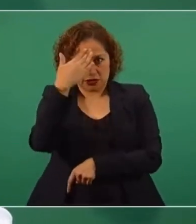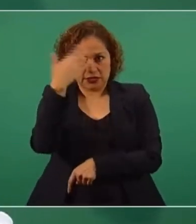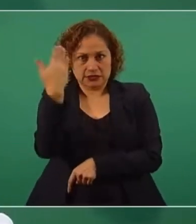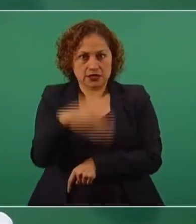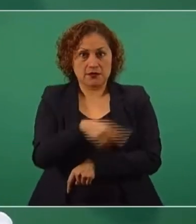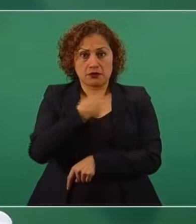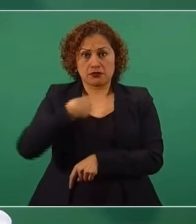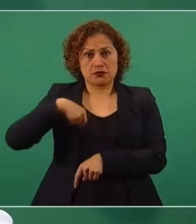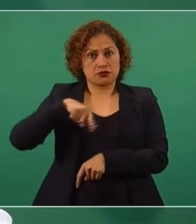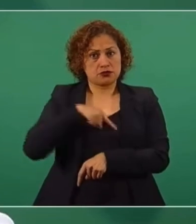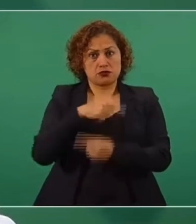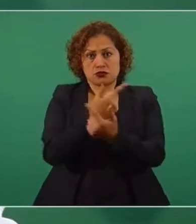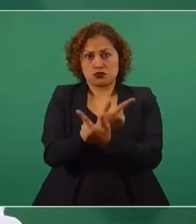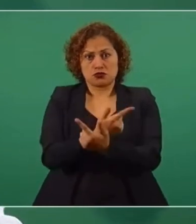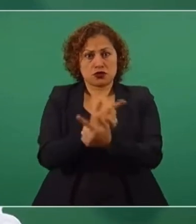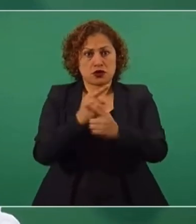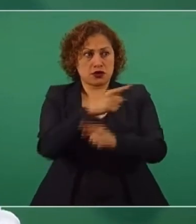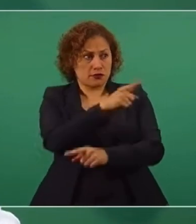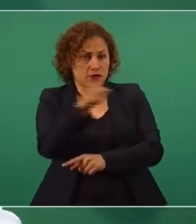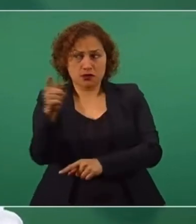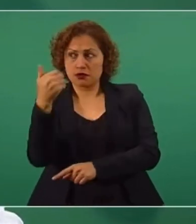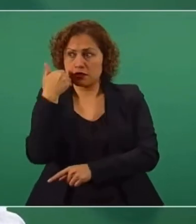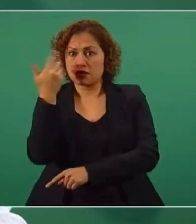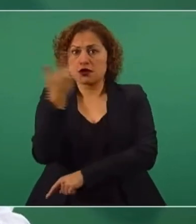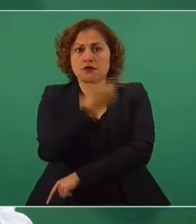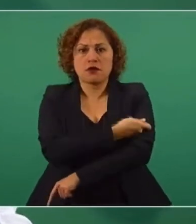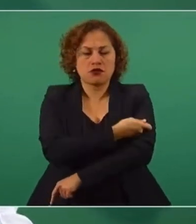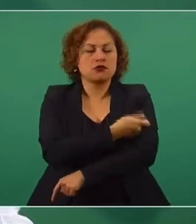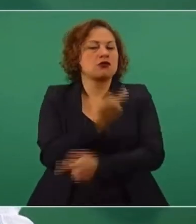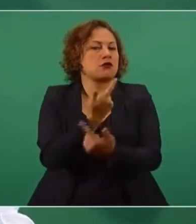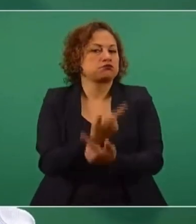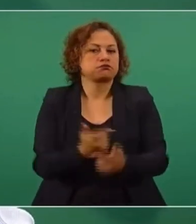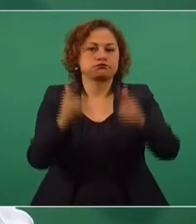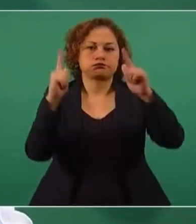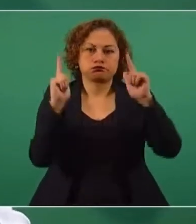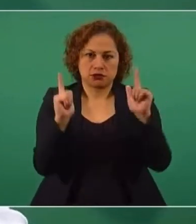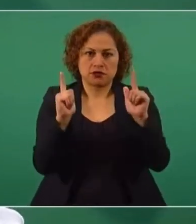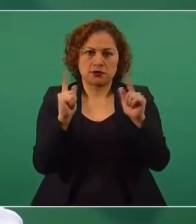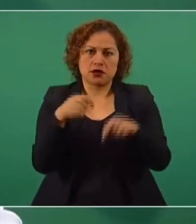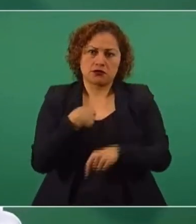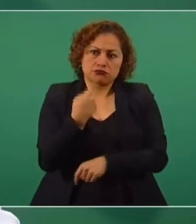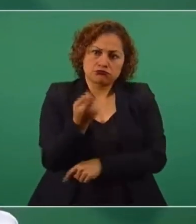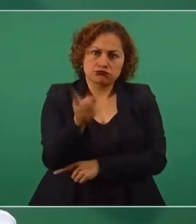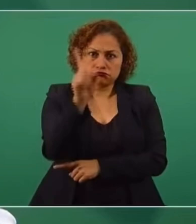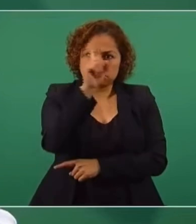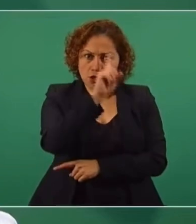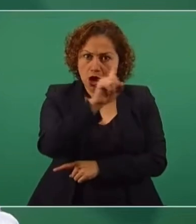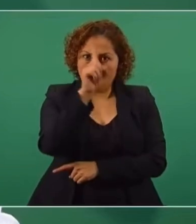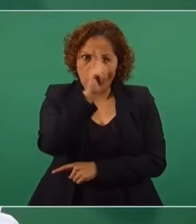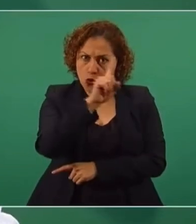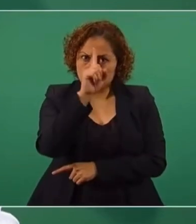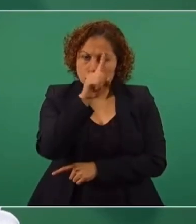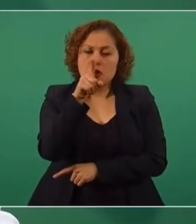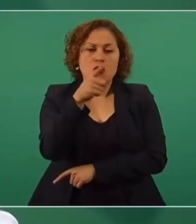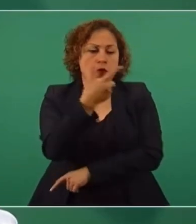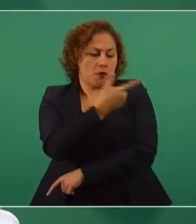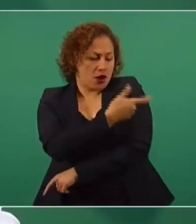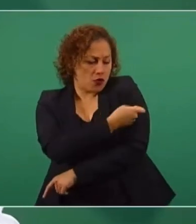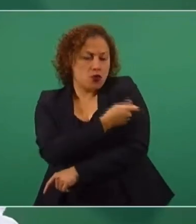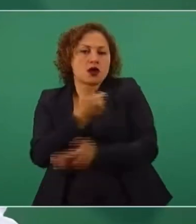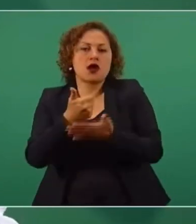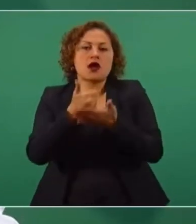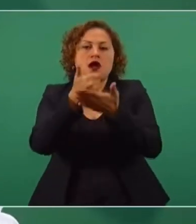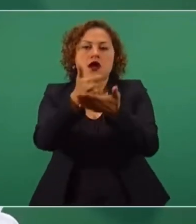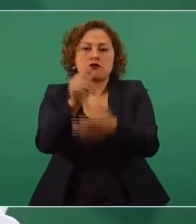obligar a nadie a que se vacune, aunque recomendamos enfática, ampliamente, recomendamos vacunarse. La vacuna protege a las